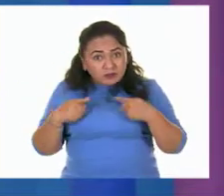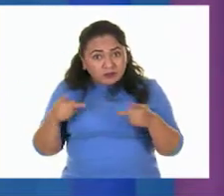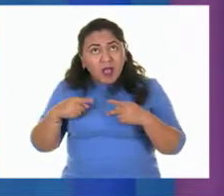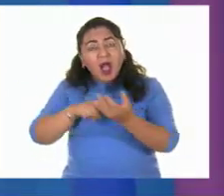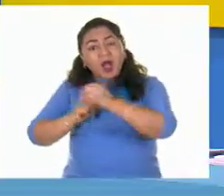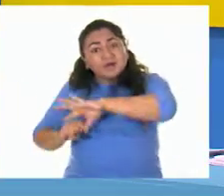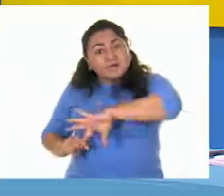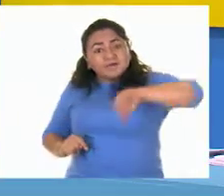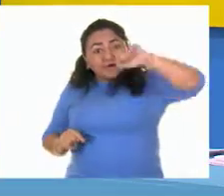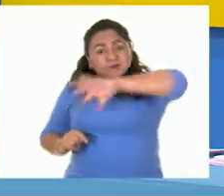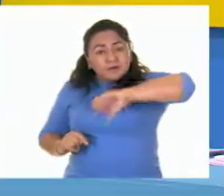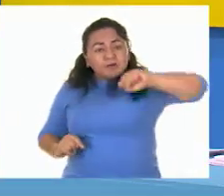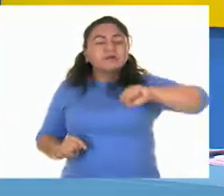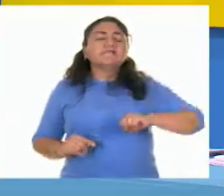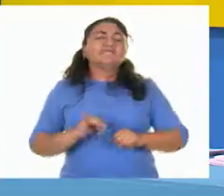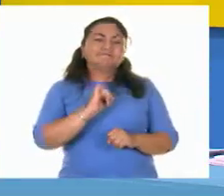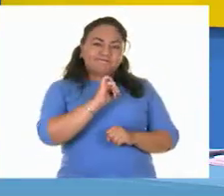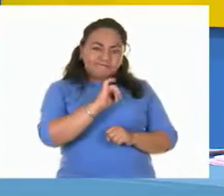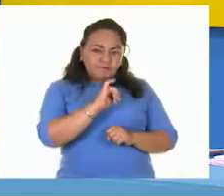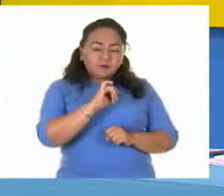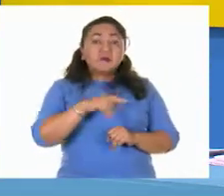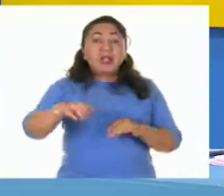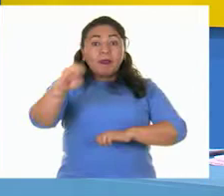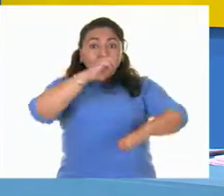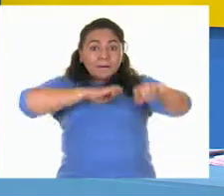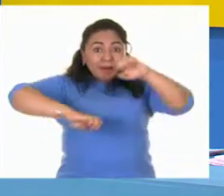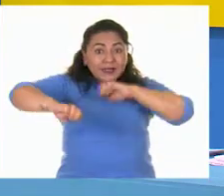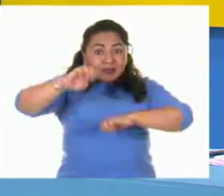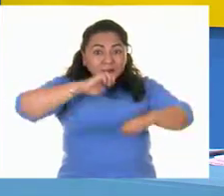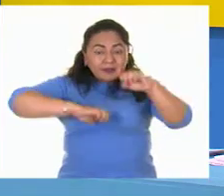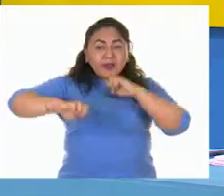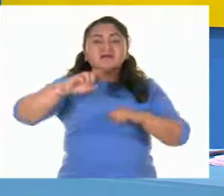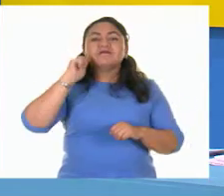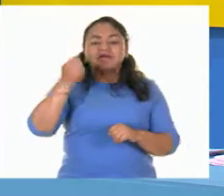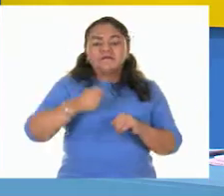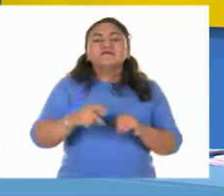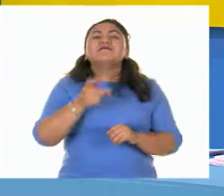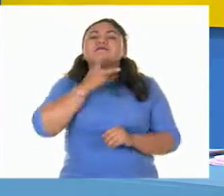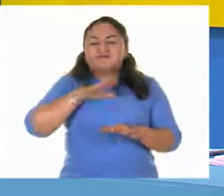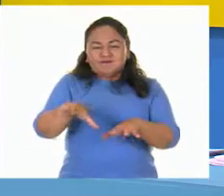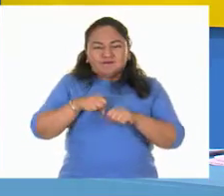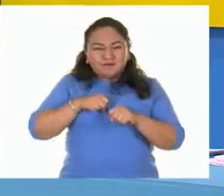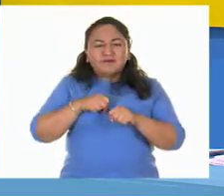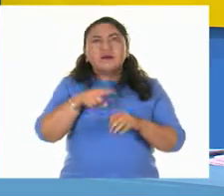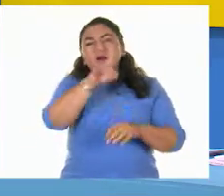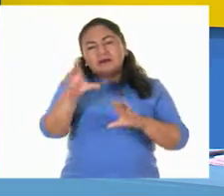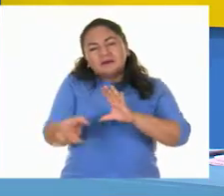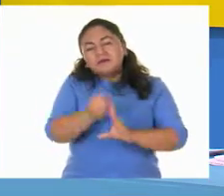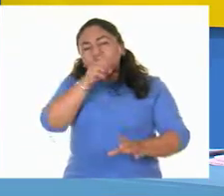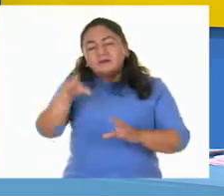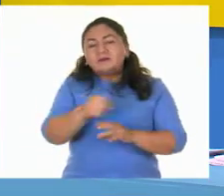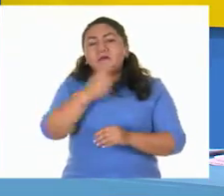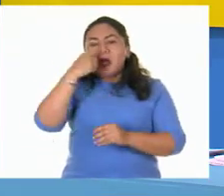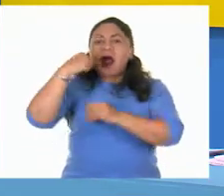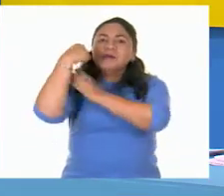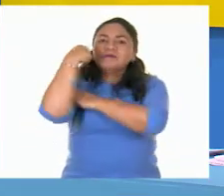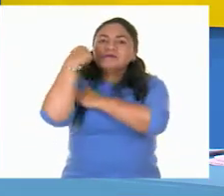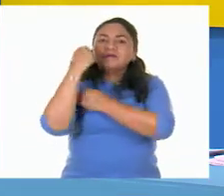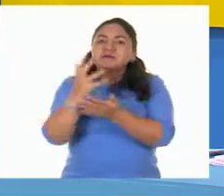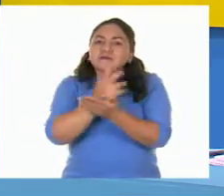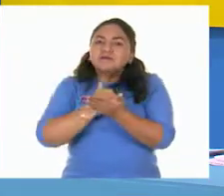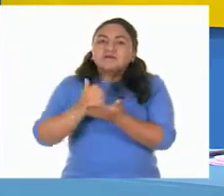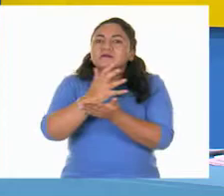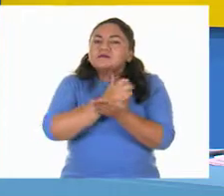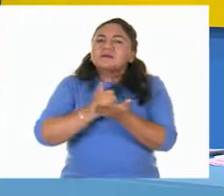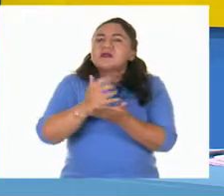llevando el petróleo. Sí, las empresas petroleras extranjeras se dedicaban a proteger sus ganancias y sus inversiones por sobre todas